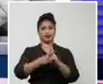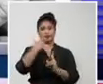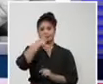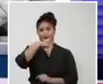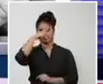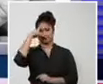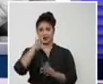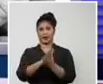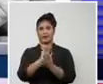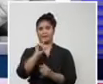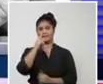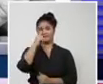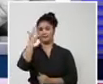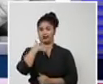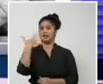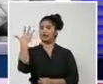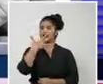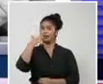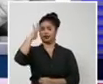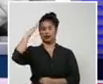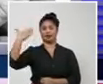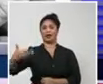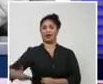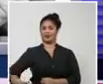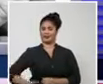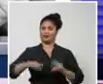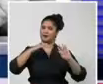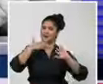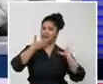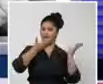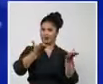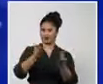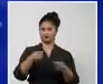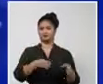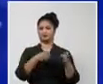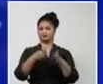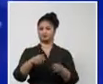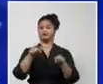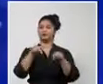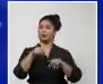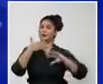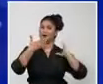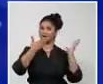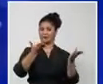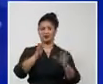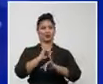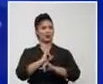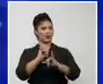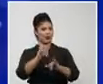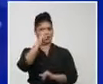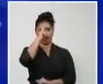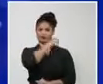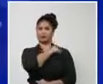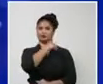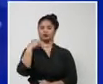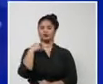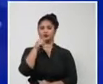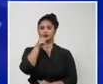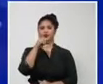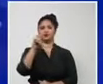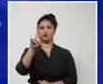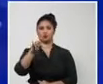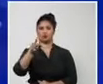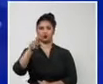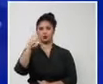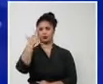Rami, bienvenida, y le doy la bienvenida ya, como cada mañana, al doctor Francisco Durán García, director nacional de epidemiología del Ministerio de